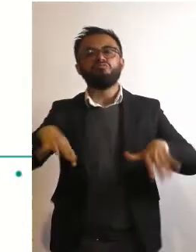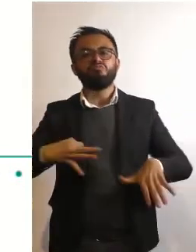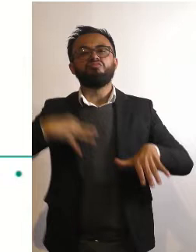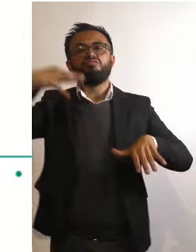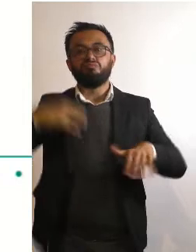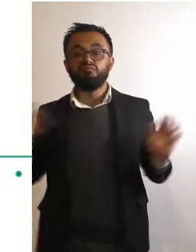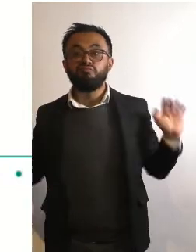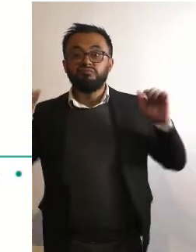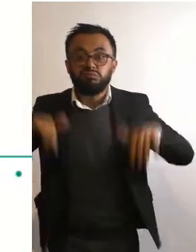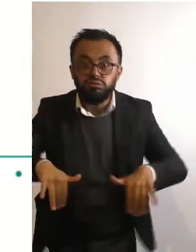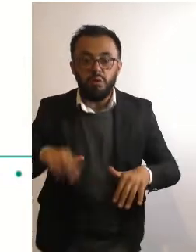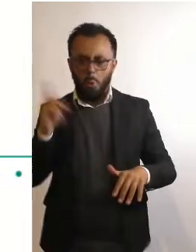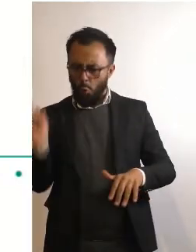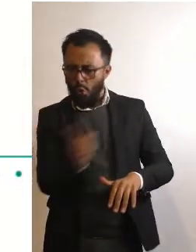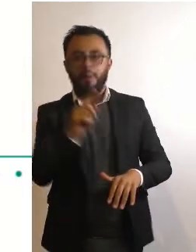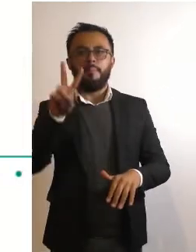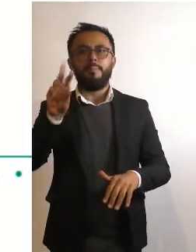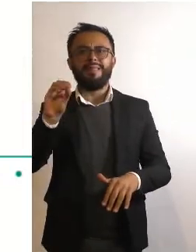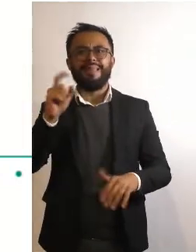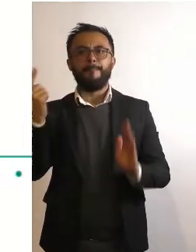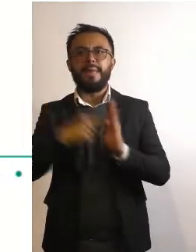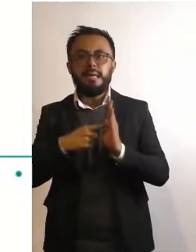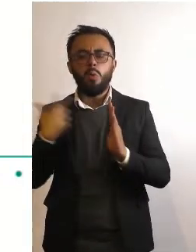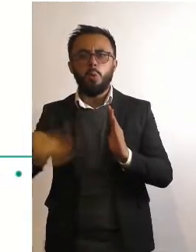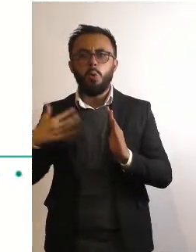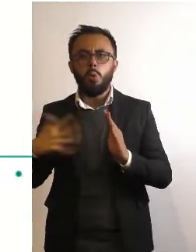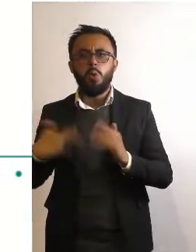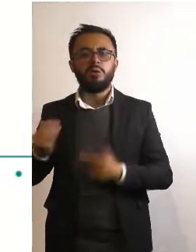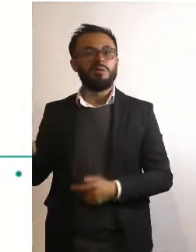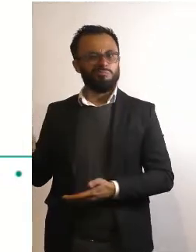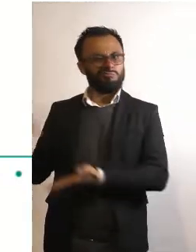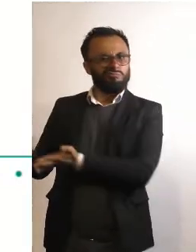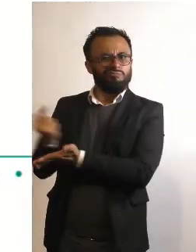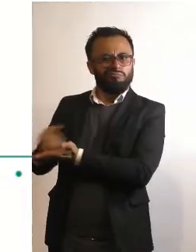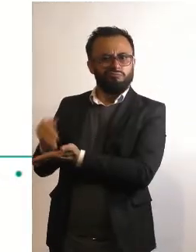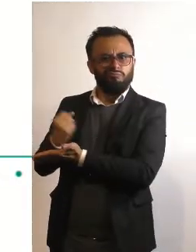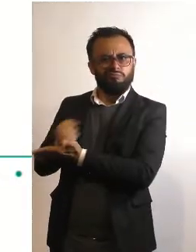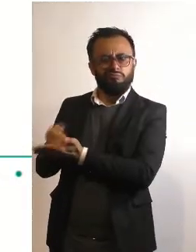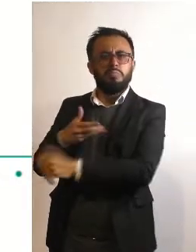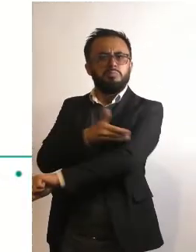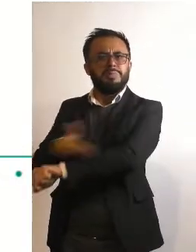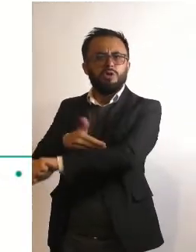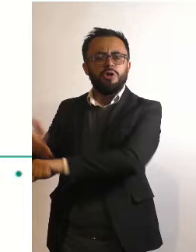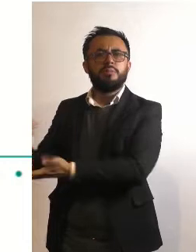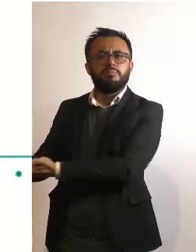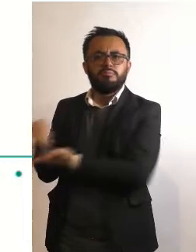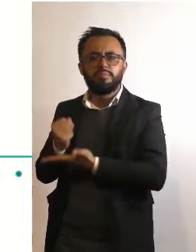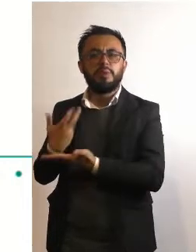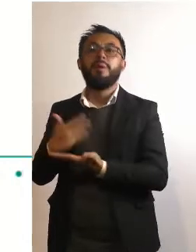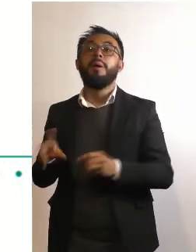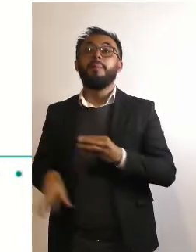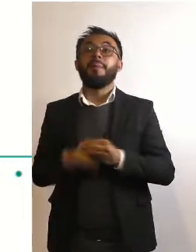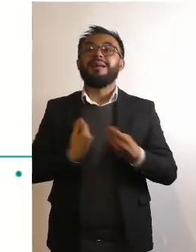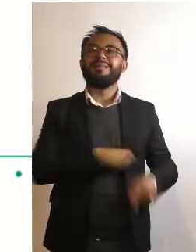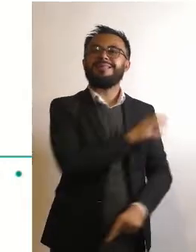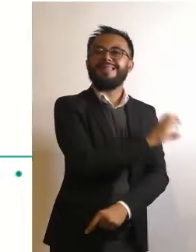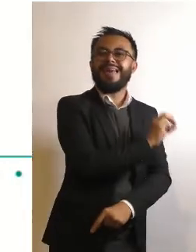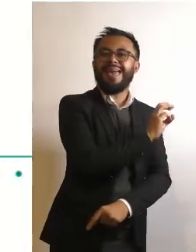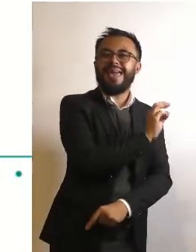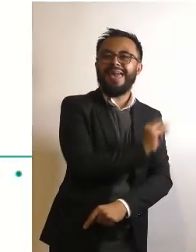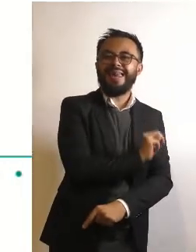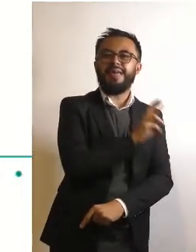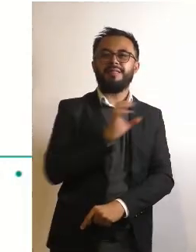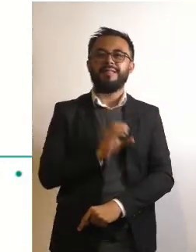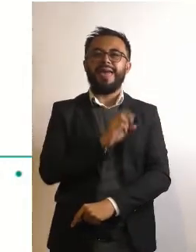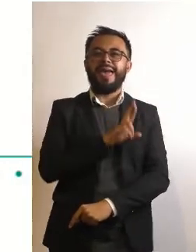cercanos a 401 millones de pesos, y se ha estado implementando el CRM Salesforce para